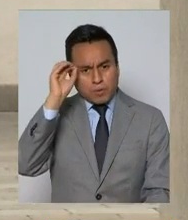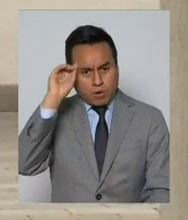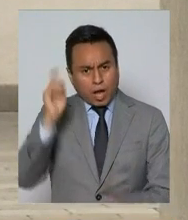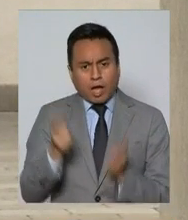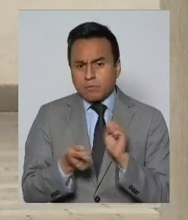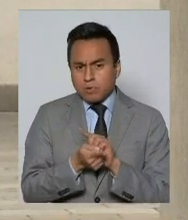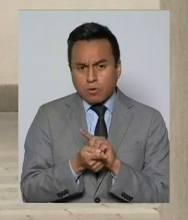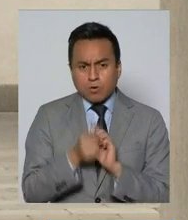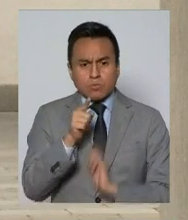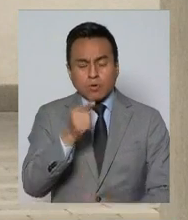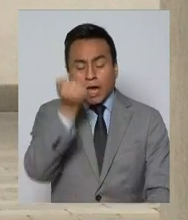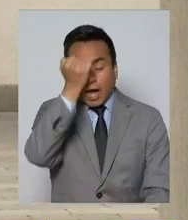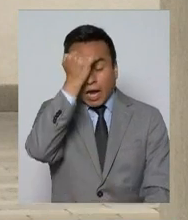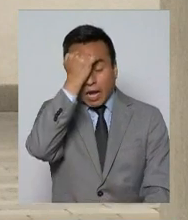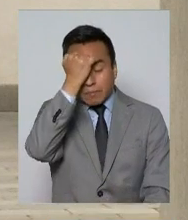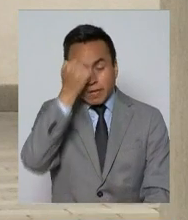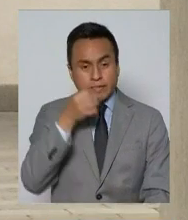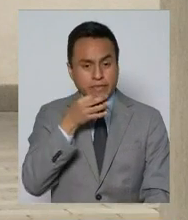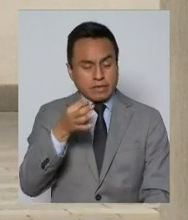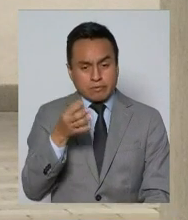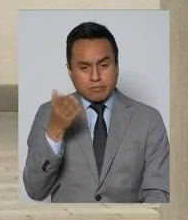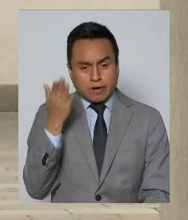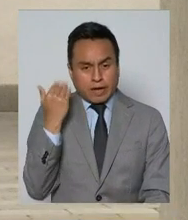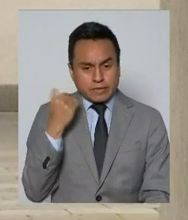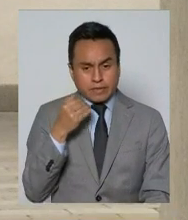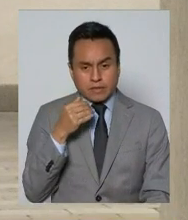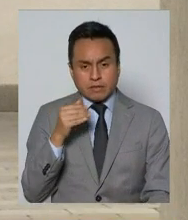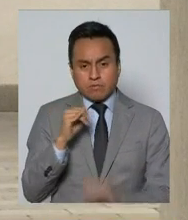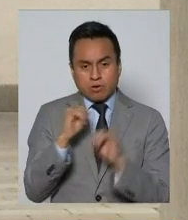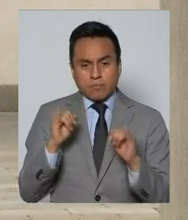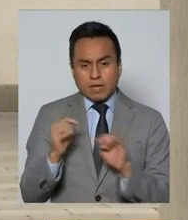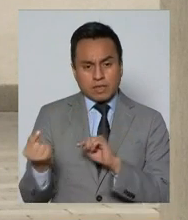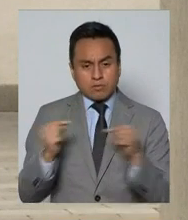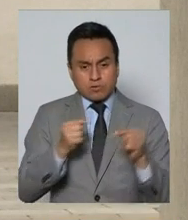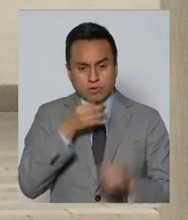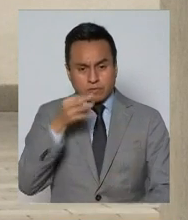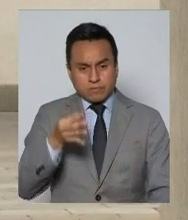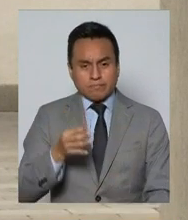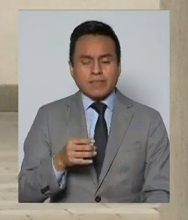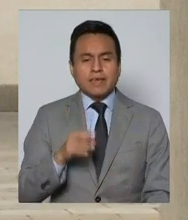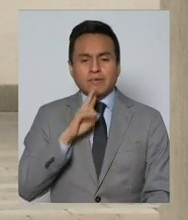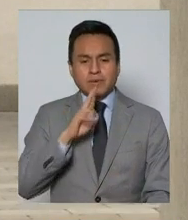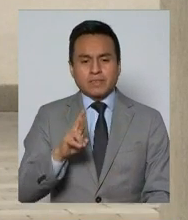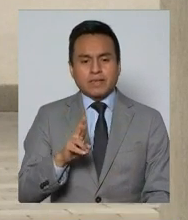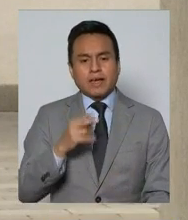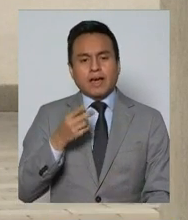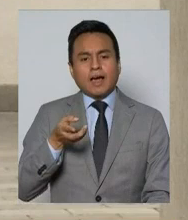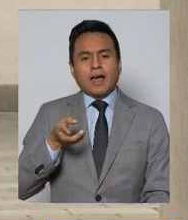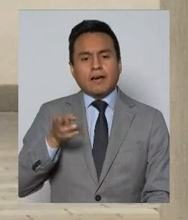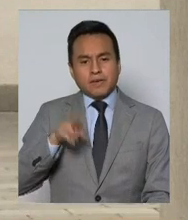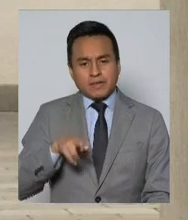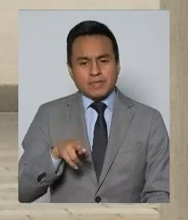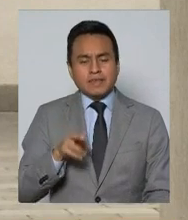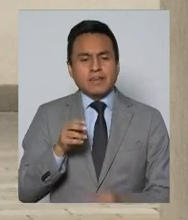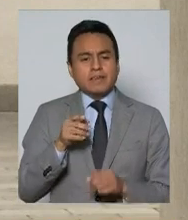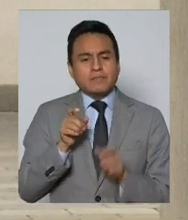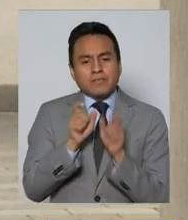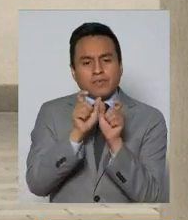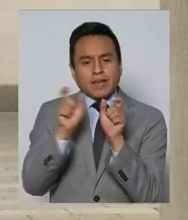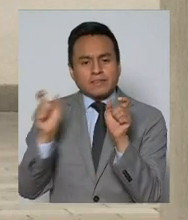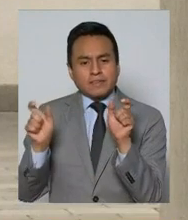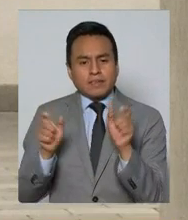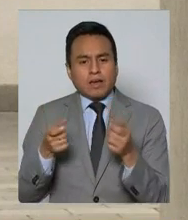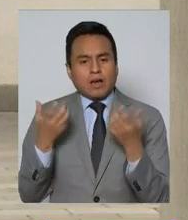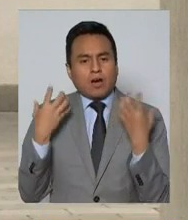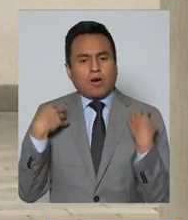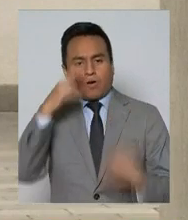ese momento? ¿Se arrepiente quizás de haber planteado eso en medio de esa discusión? A ver, de nuevo, son frases que salen cuando yo cumplía